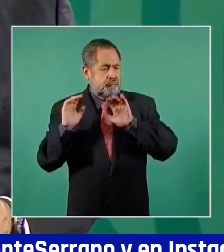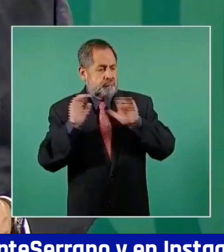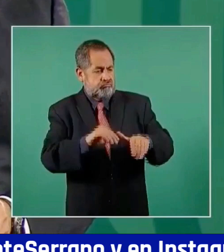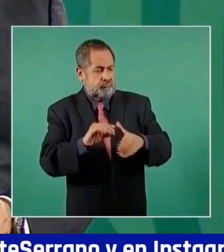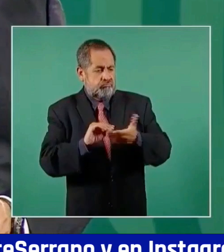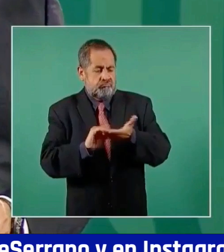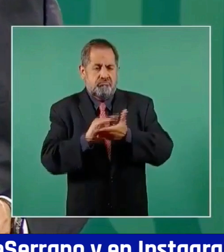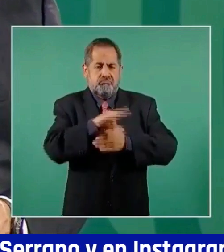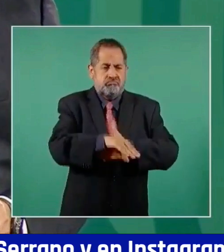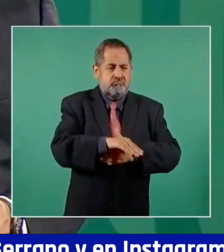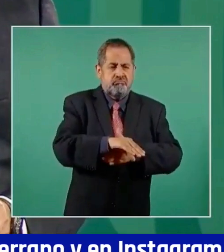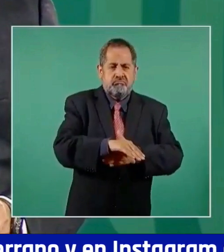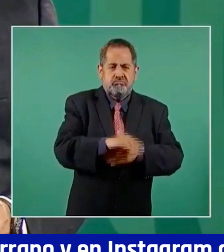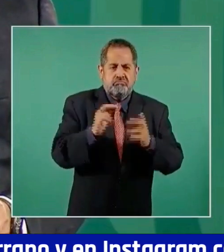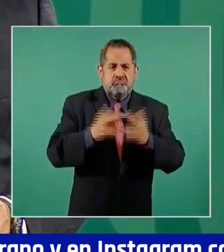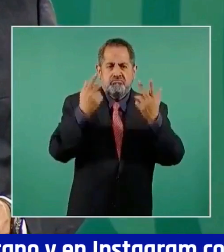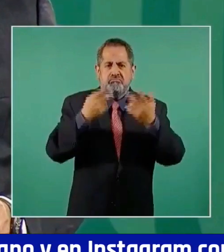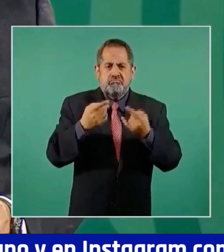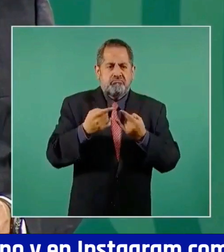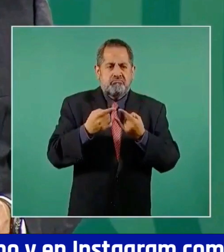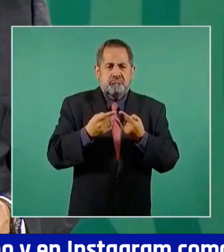histórico,